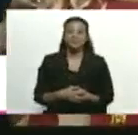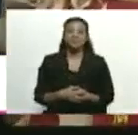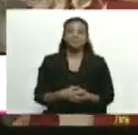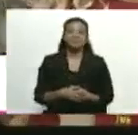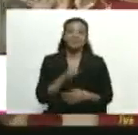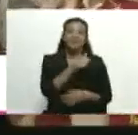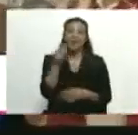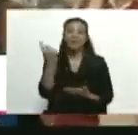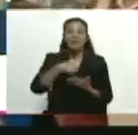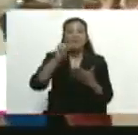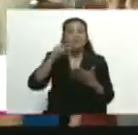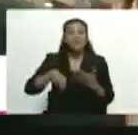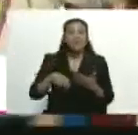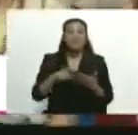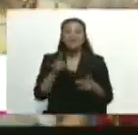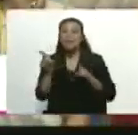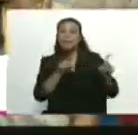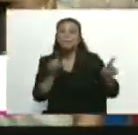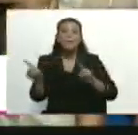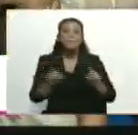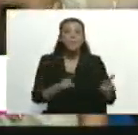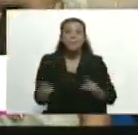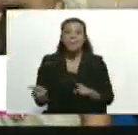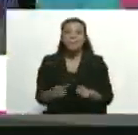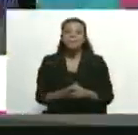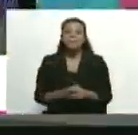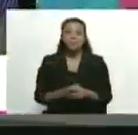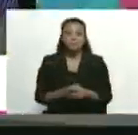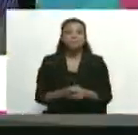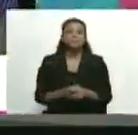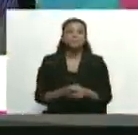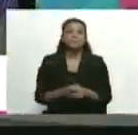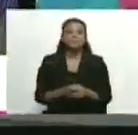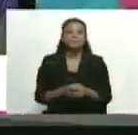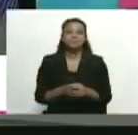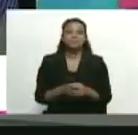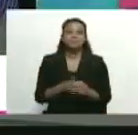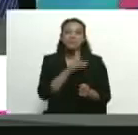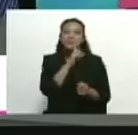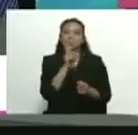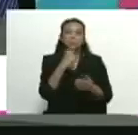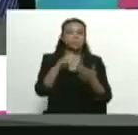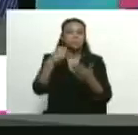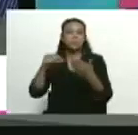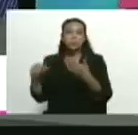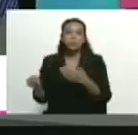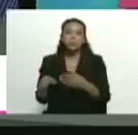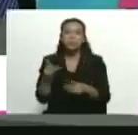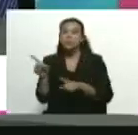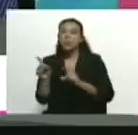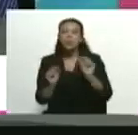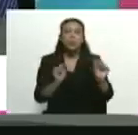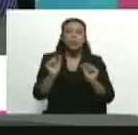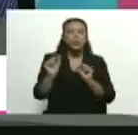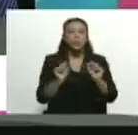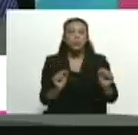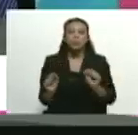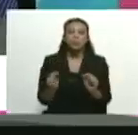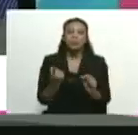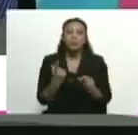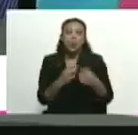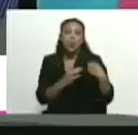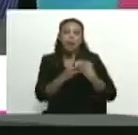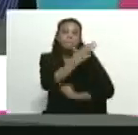guá. Tú por aquí. ¿Aquí? Sí. Guá, di, di, na, na, na, na. Y tú por aquí. En la